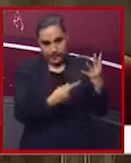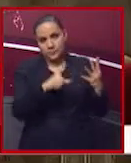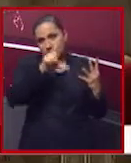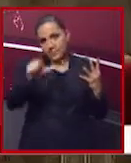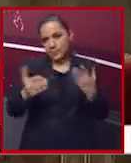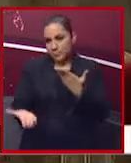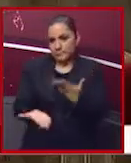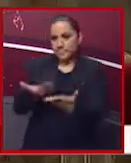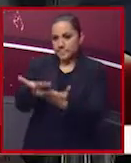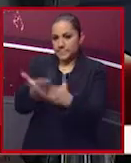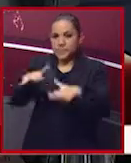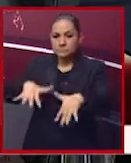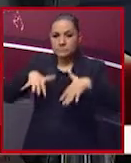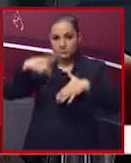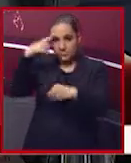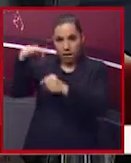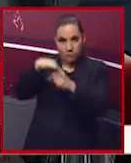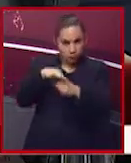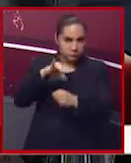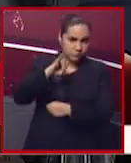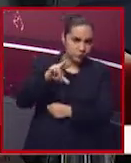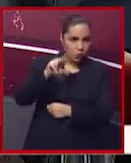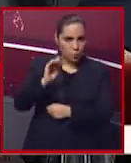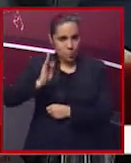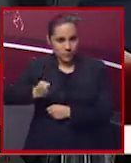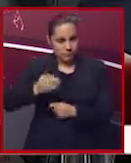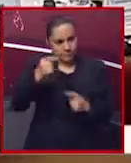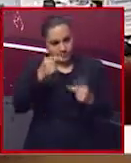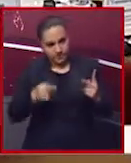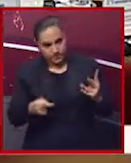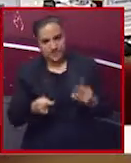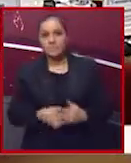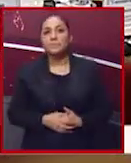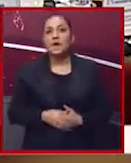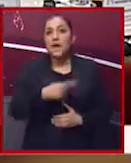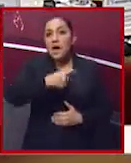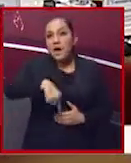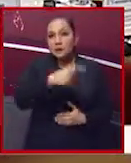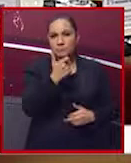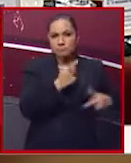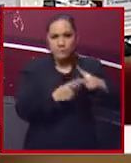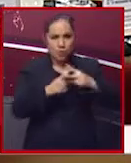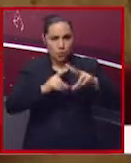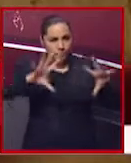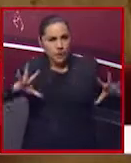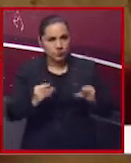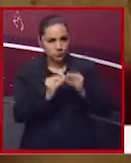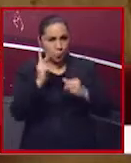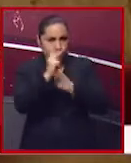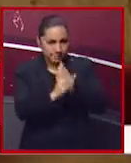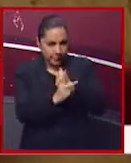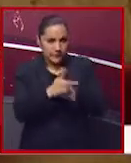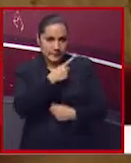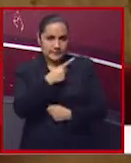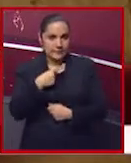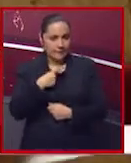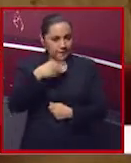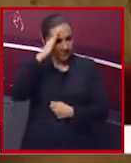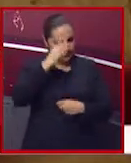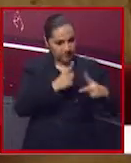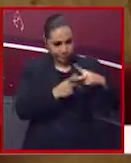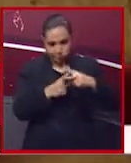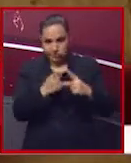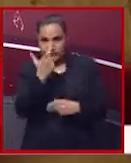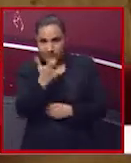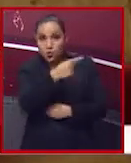El tema de la estabilidad macroeconómica, el respeto a los equilibrios macroeconómicos, el respeto a la autonomía del Banco